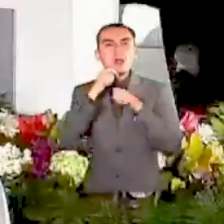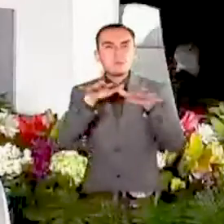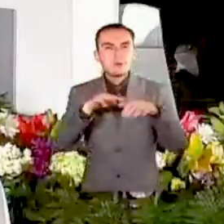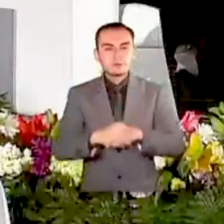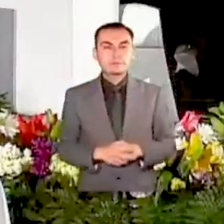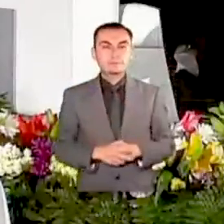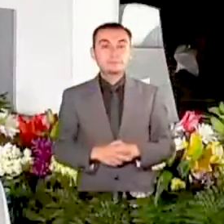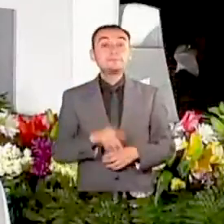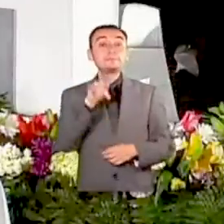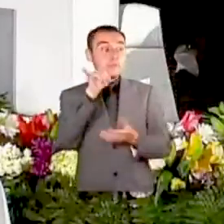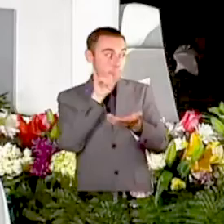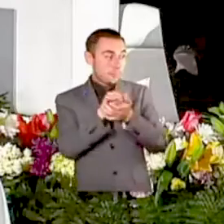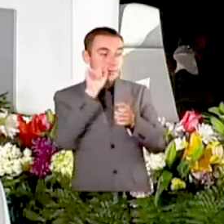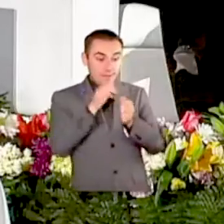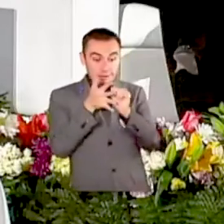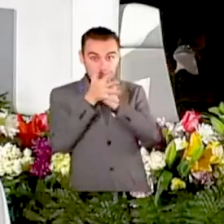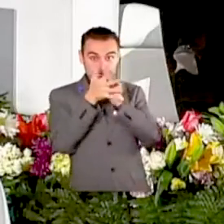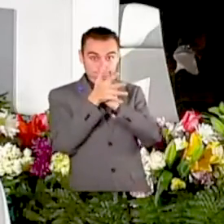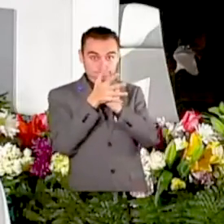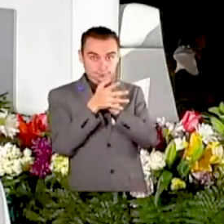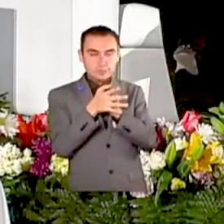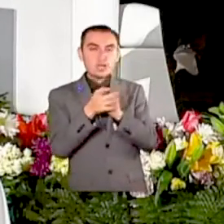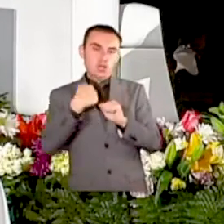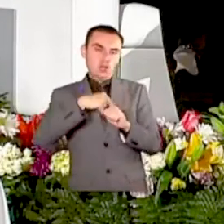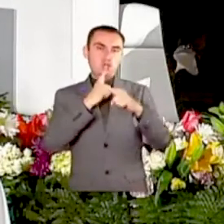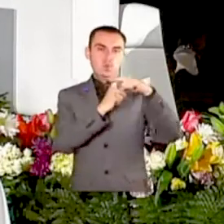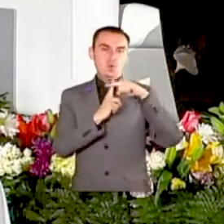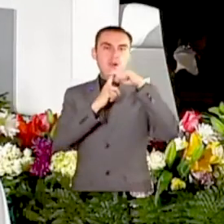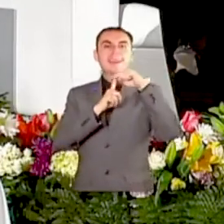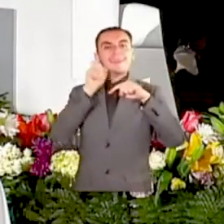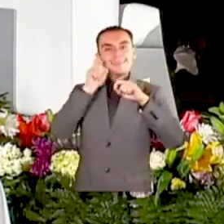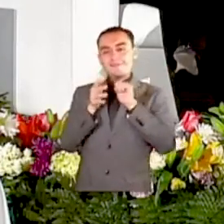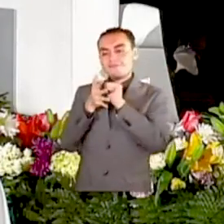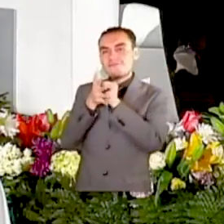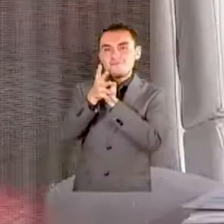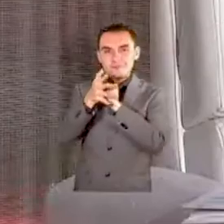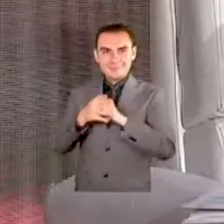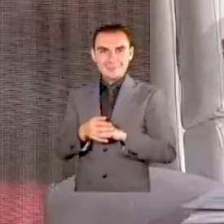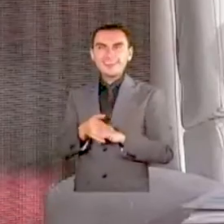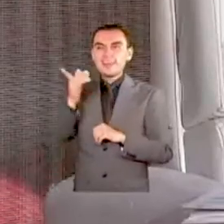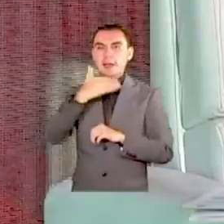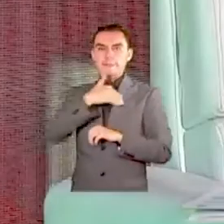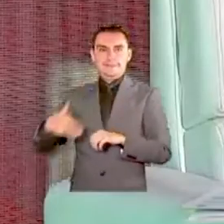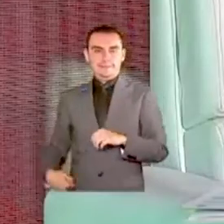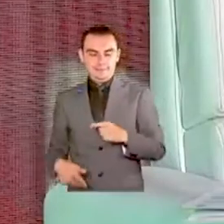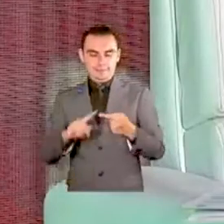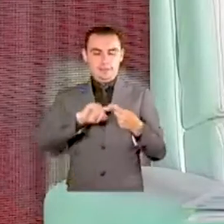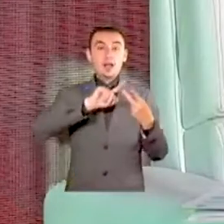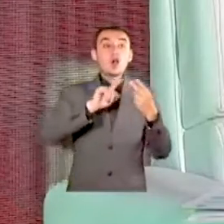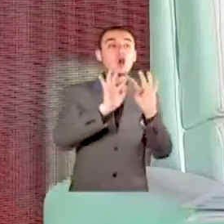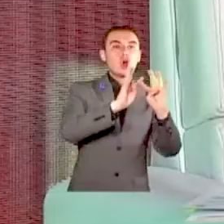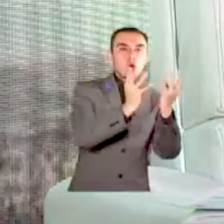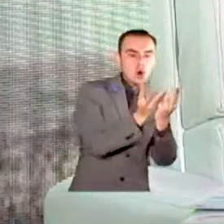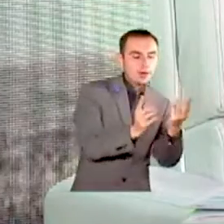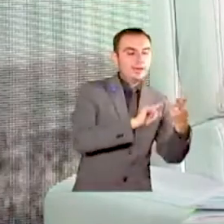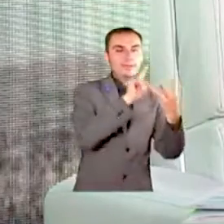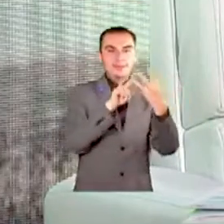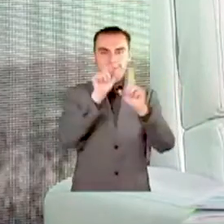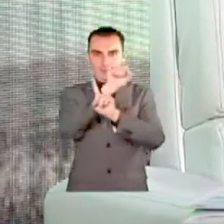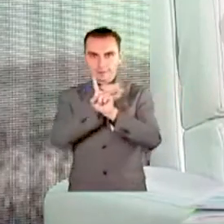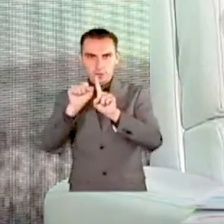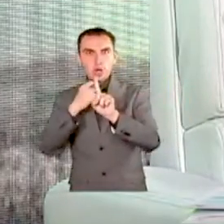esos son los informes que tiene que entregar obligatoriamente la Procuraduría, un informe ante la Presidencia de la República, un informe ante el Congreso, ante la